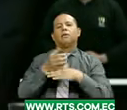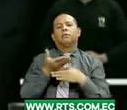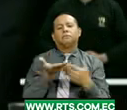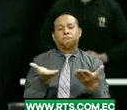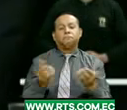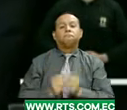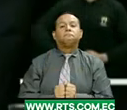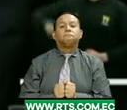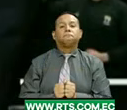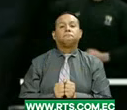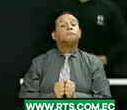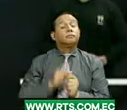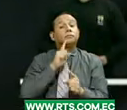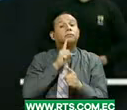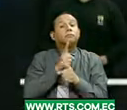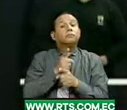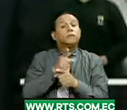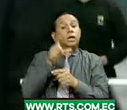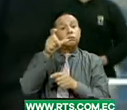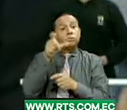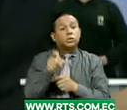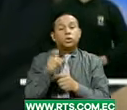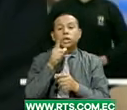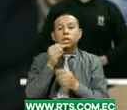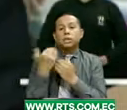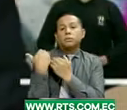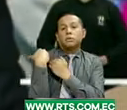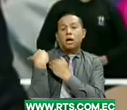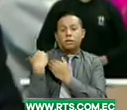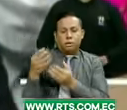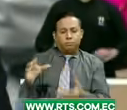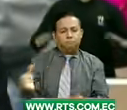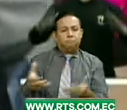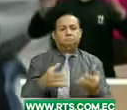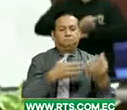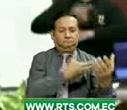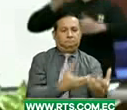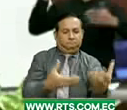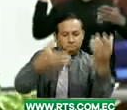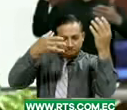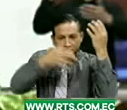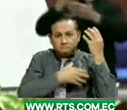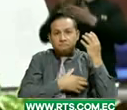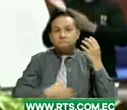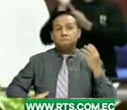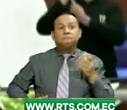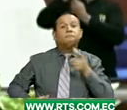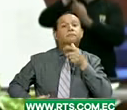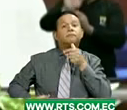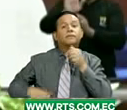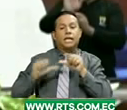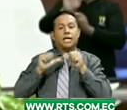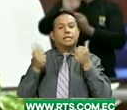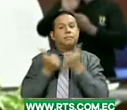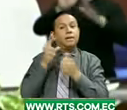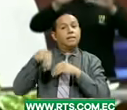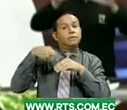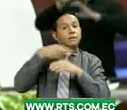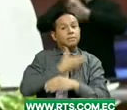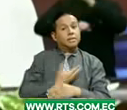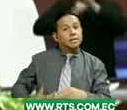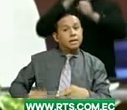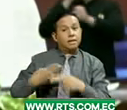a Guillermo Lasso fue la presidenta de la Asamblea Nacional, Guadalupe Yori. Porque después de más de una década